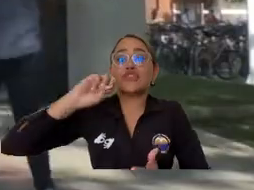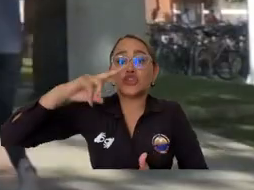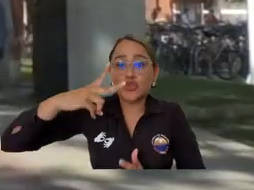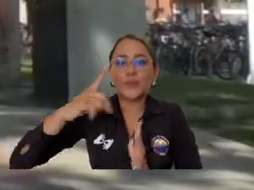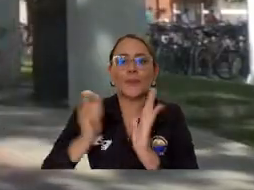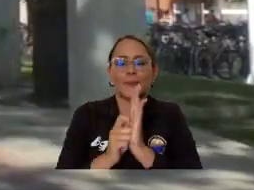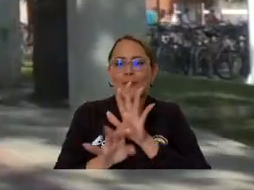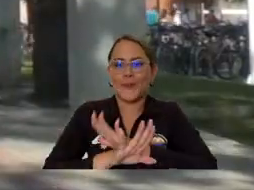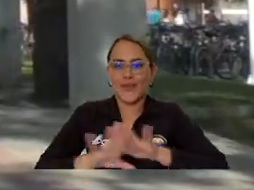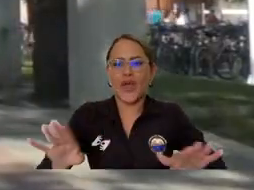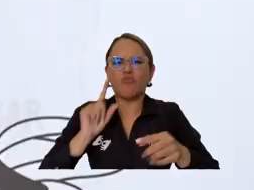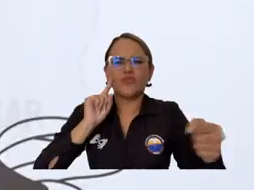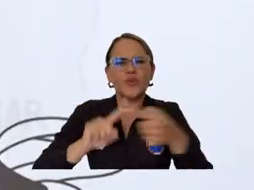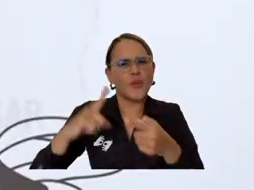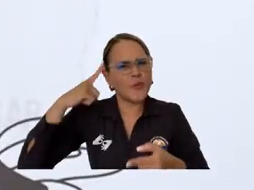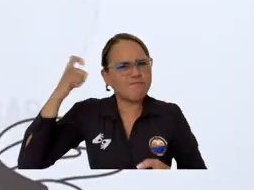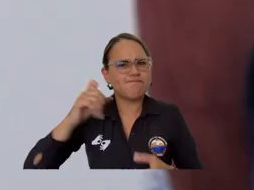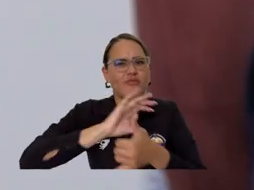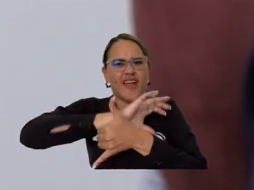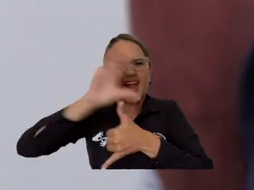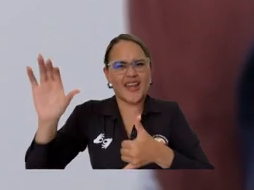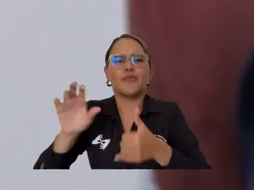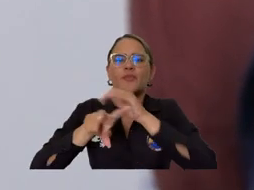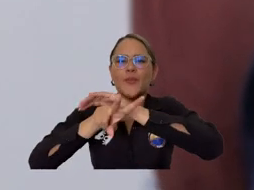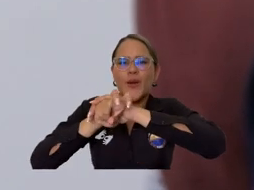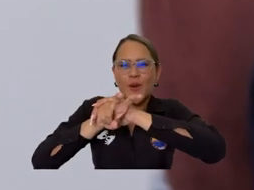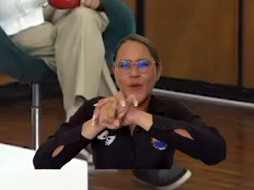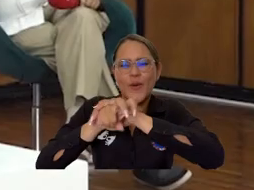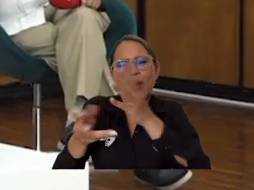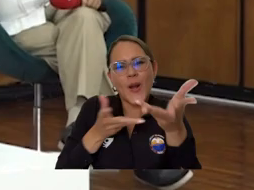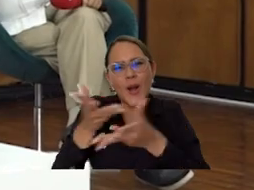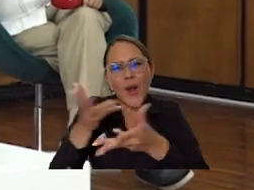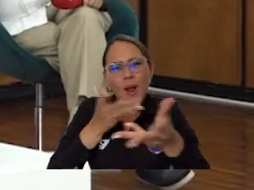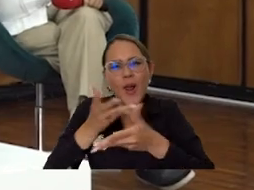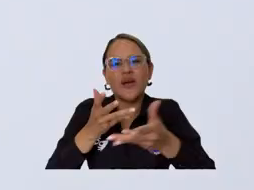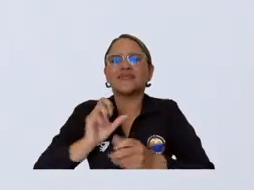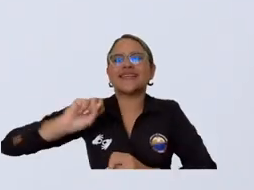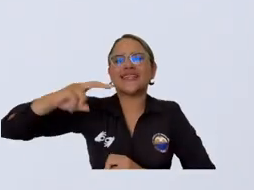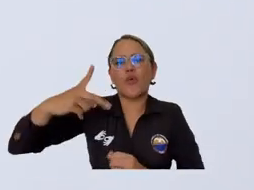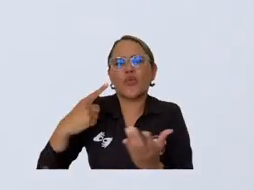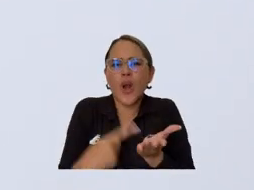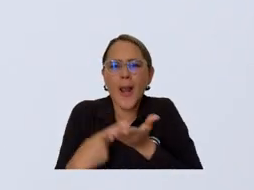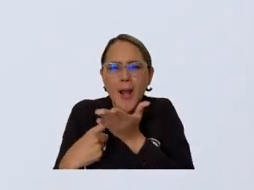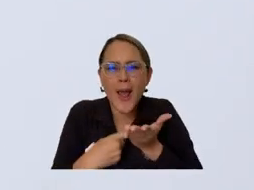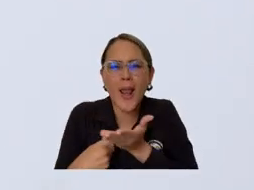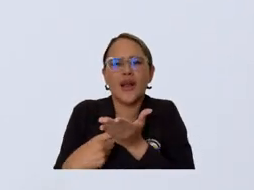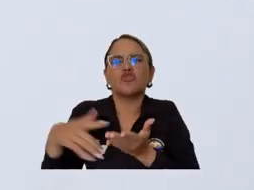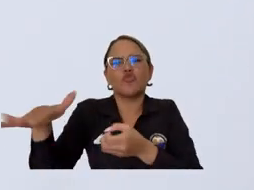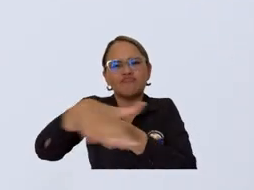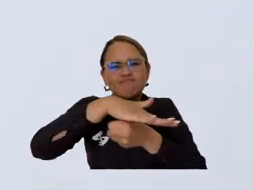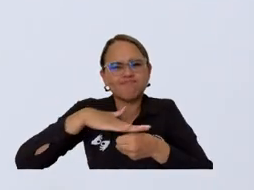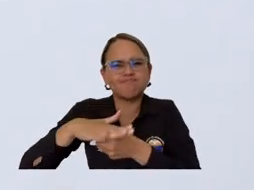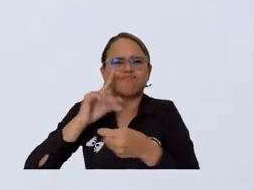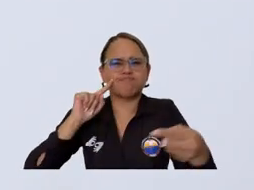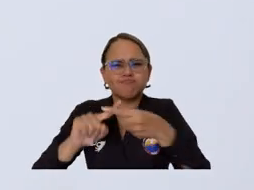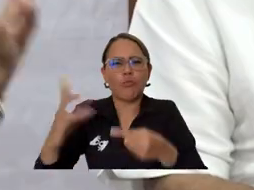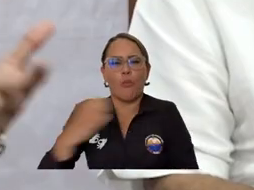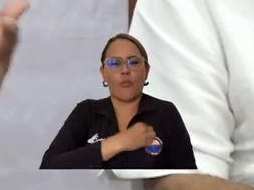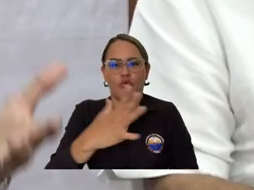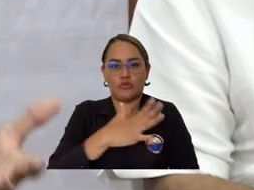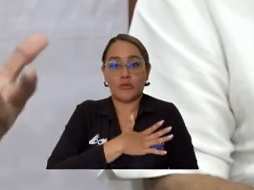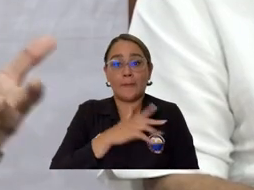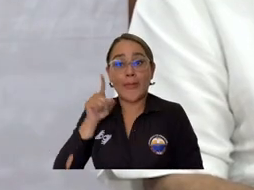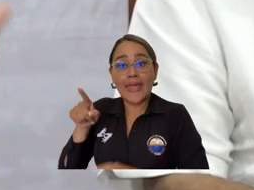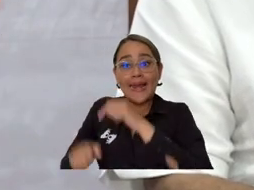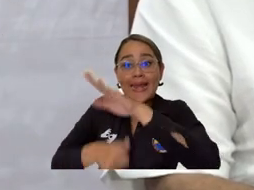en la Universidad del Magdalena el Reto Caribe de Caracol Radio, denominado Segundo Diálogo Regional de las Oportunidades, en donde